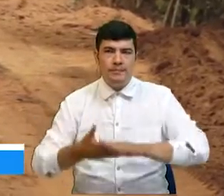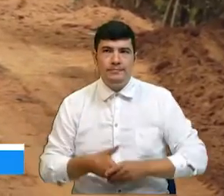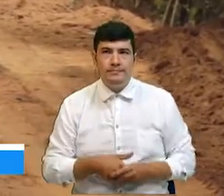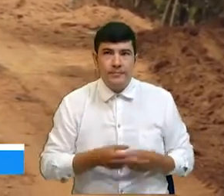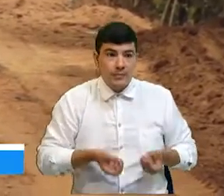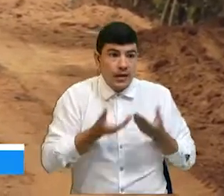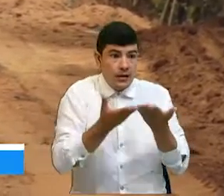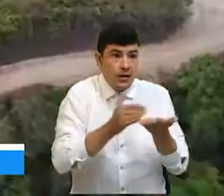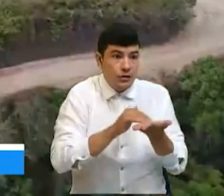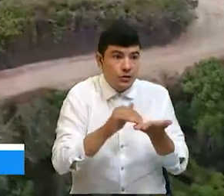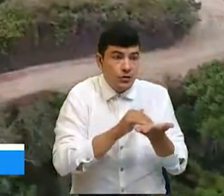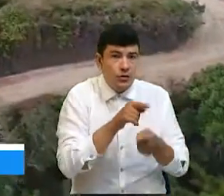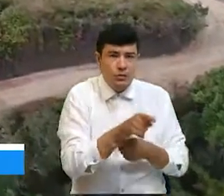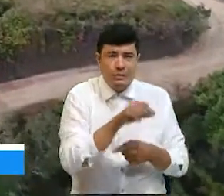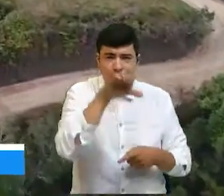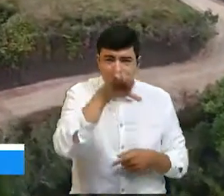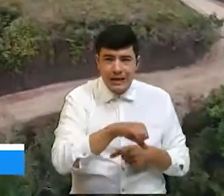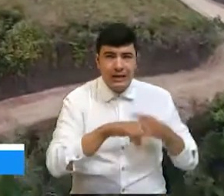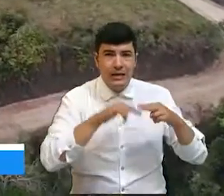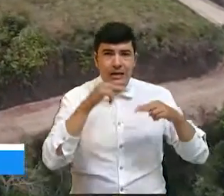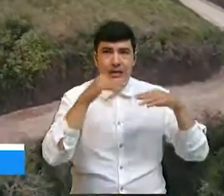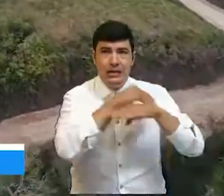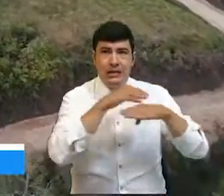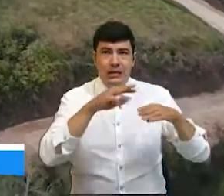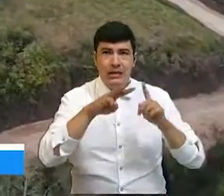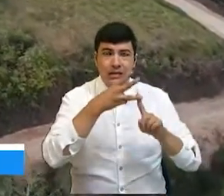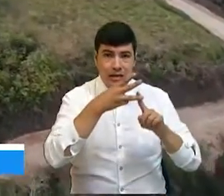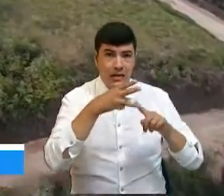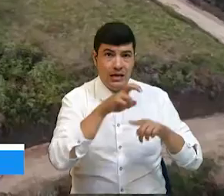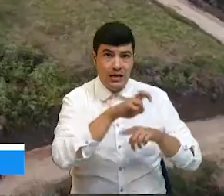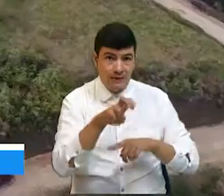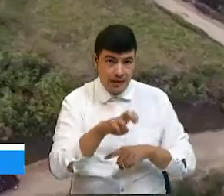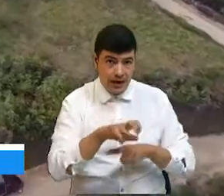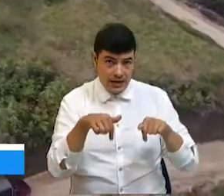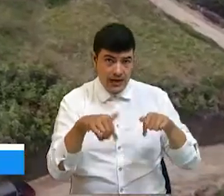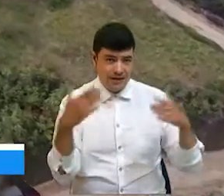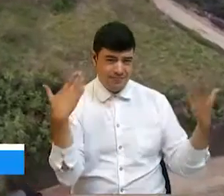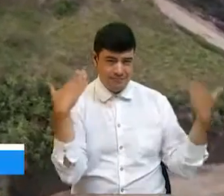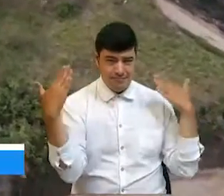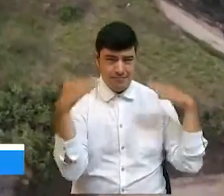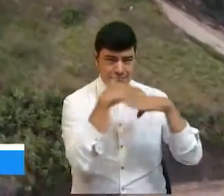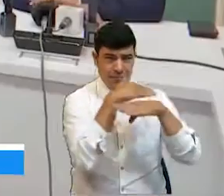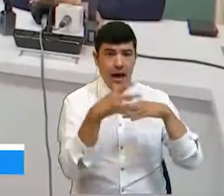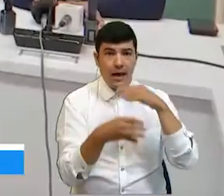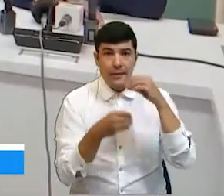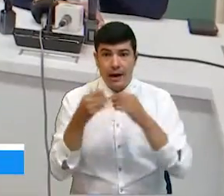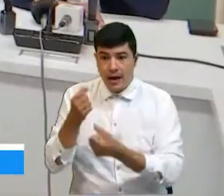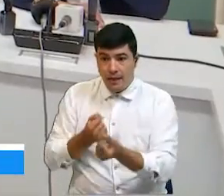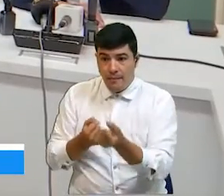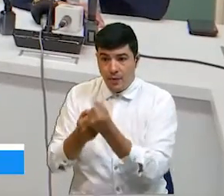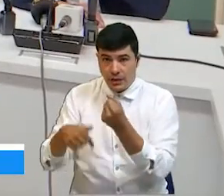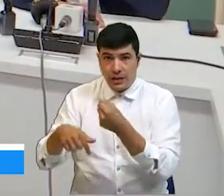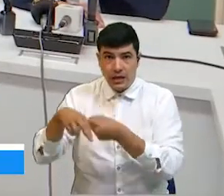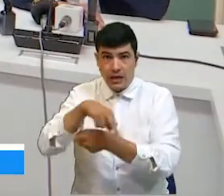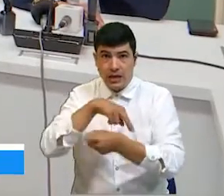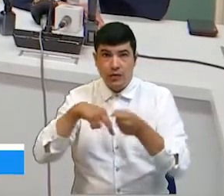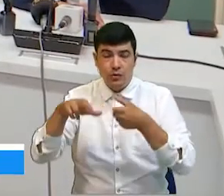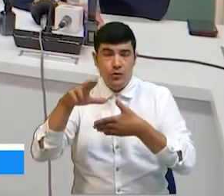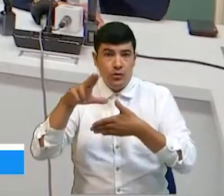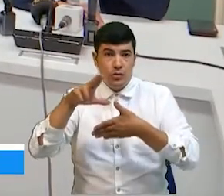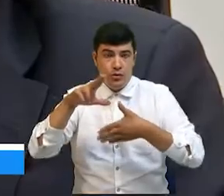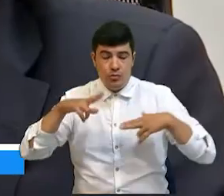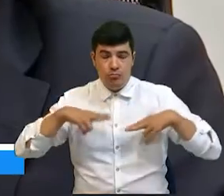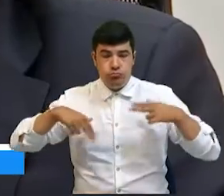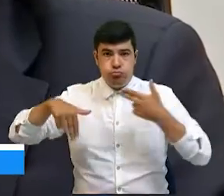Resolver la crisis por el mal estado de las vías terciarias del departamento e impulsar a la región en materia turística fueron algunas de las conclusiones